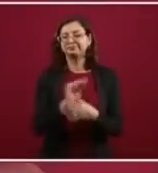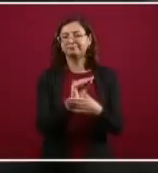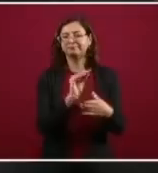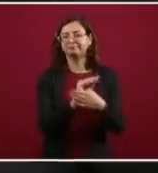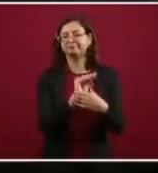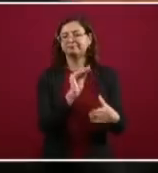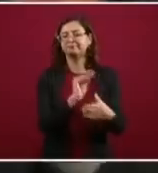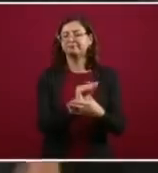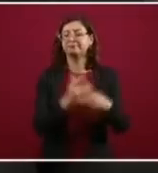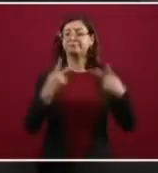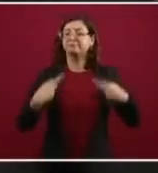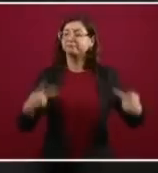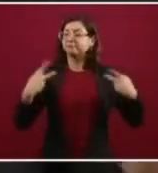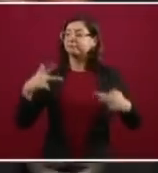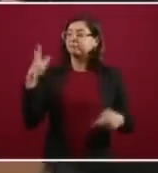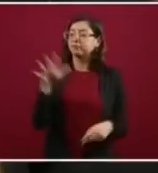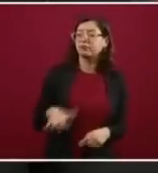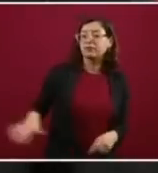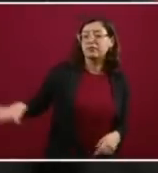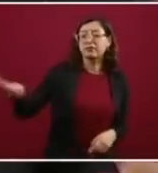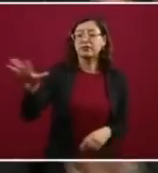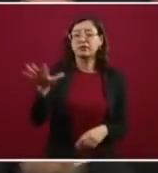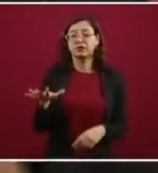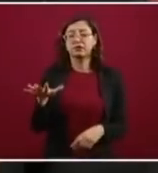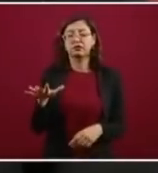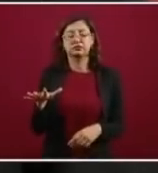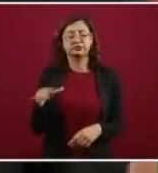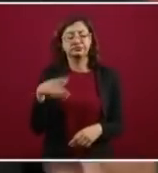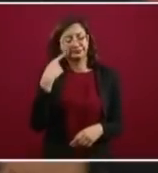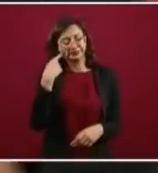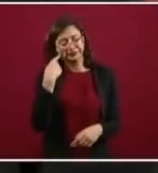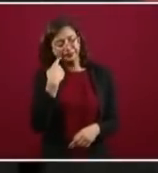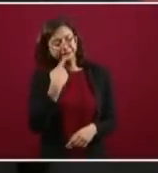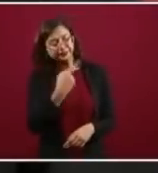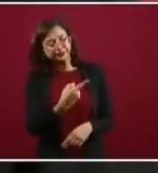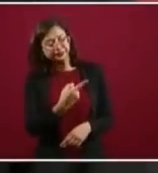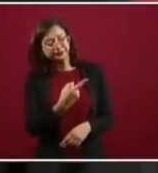La misma ciudadanía les va